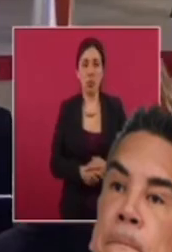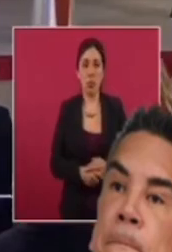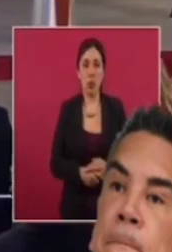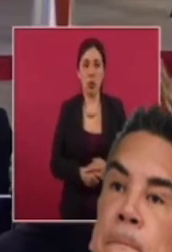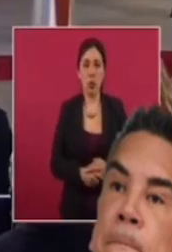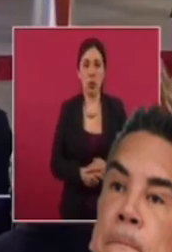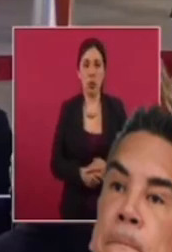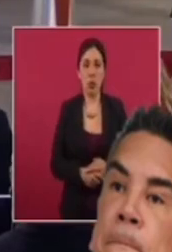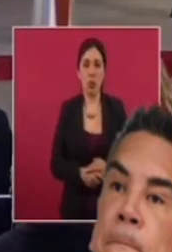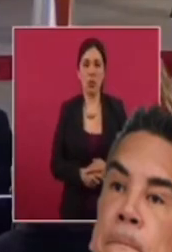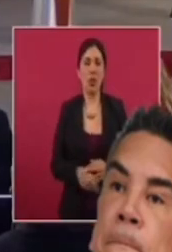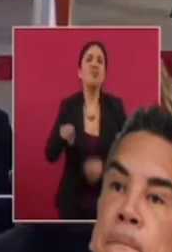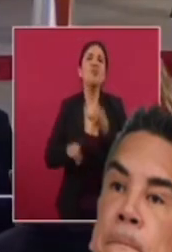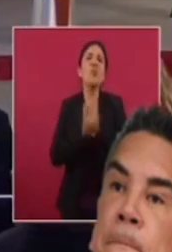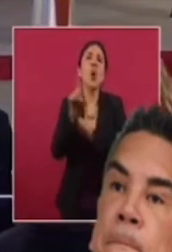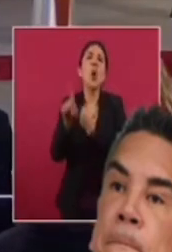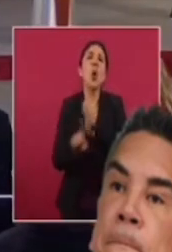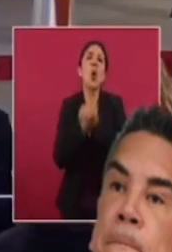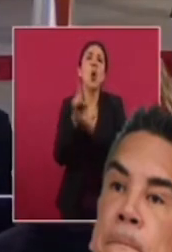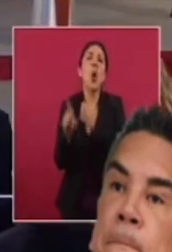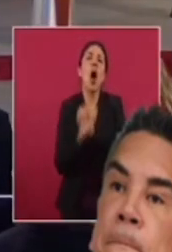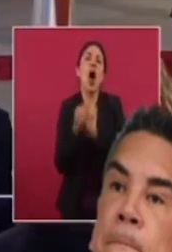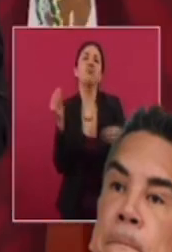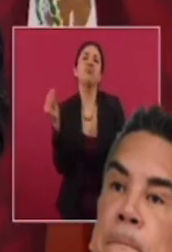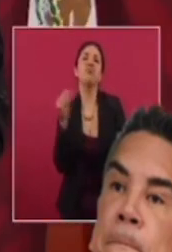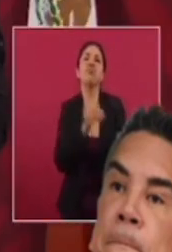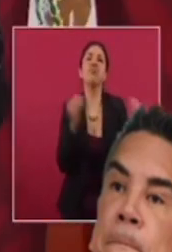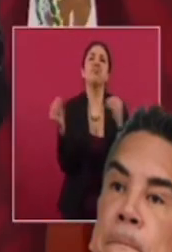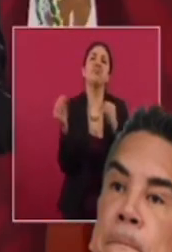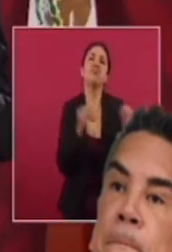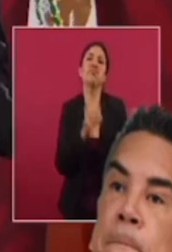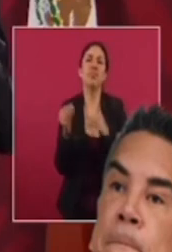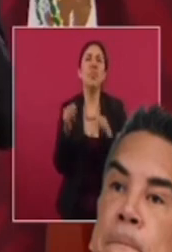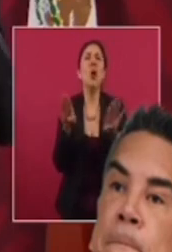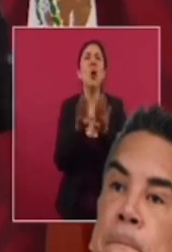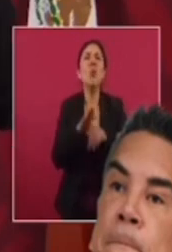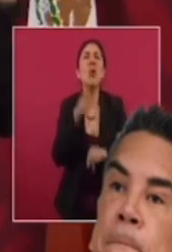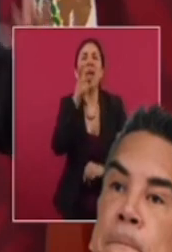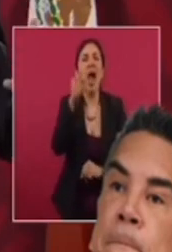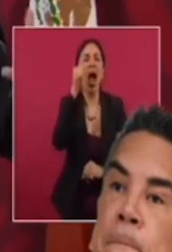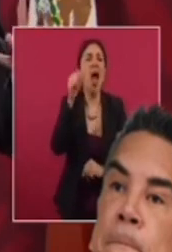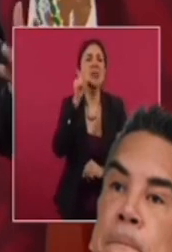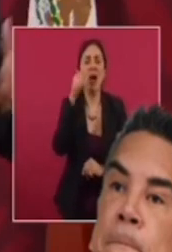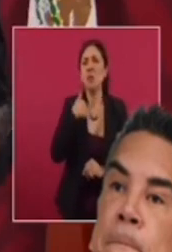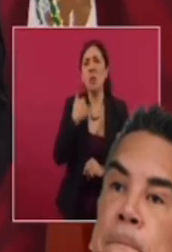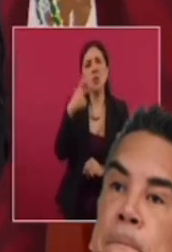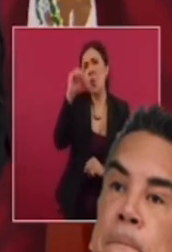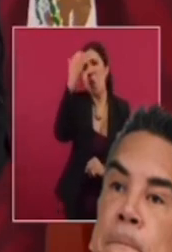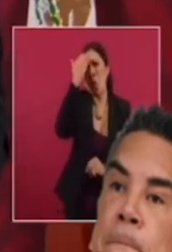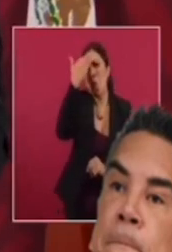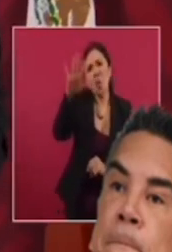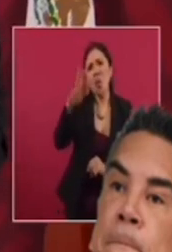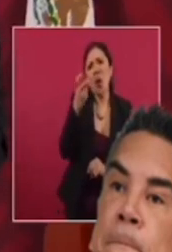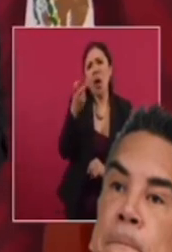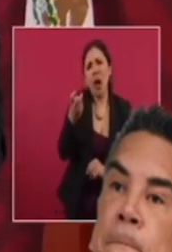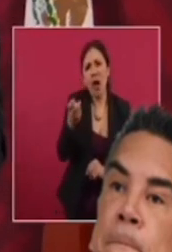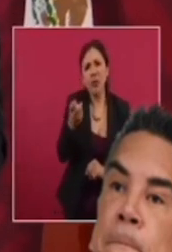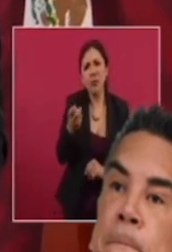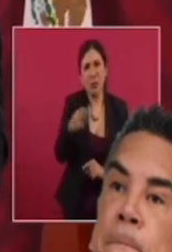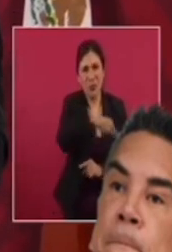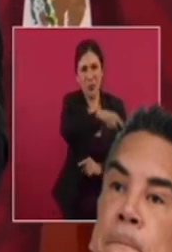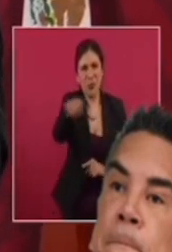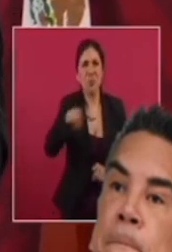Pues que ya es un pleito ahí. ¿Cómo es que decían ayer que yo no sabía porque no había escuchado? Y aquí ustedes